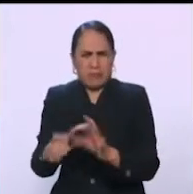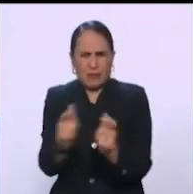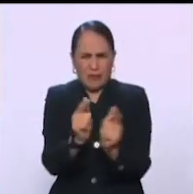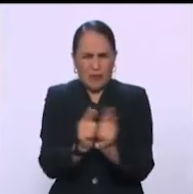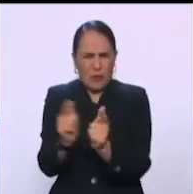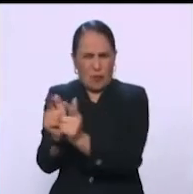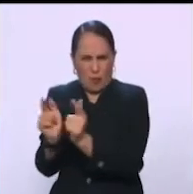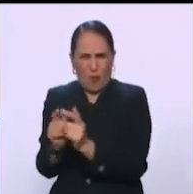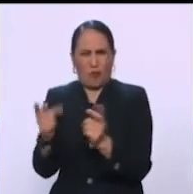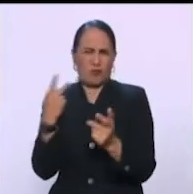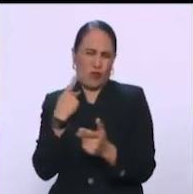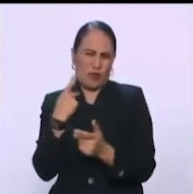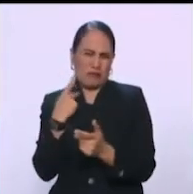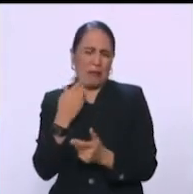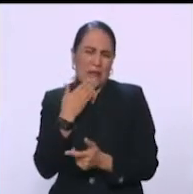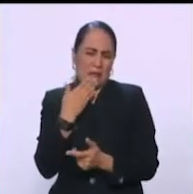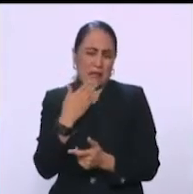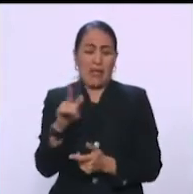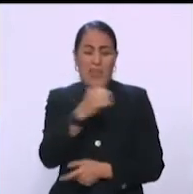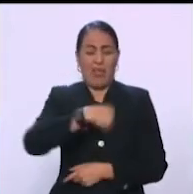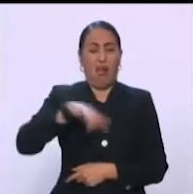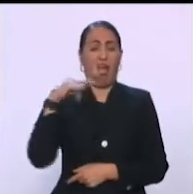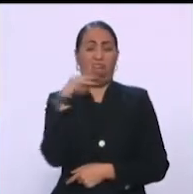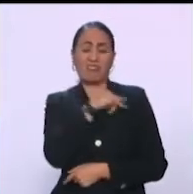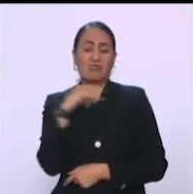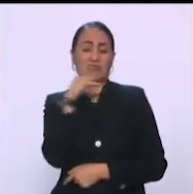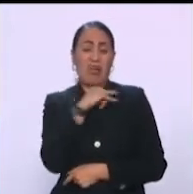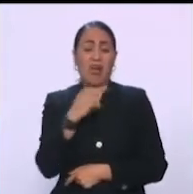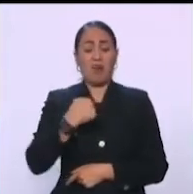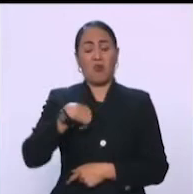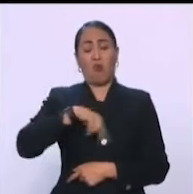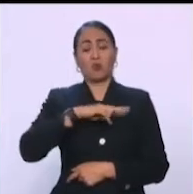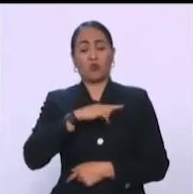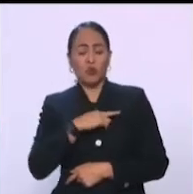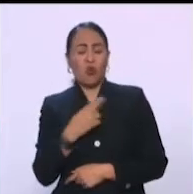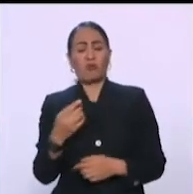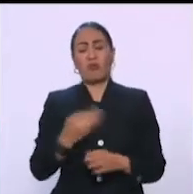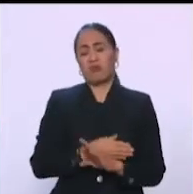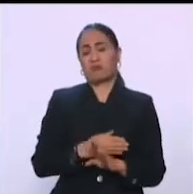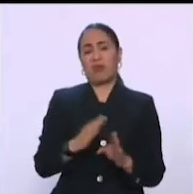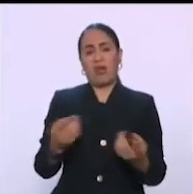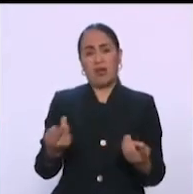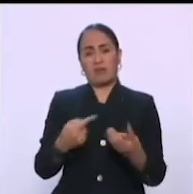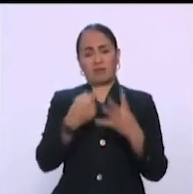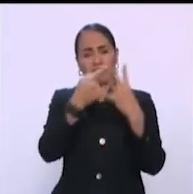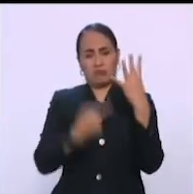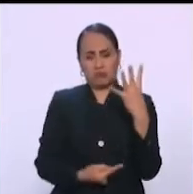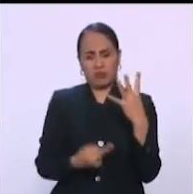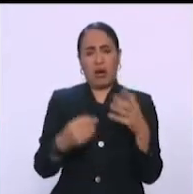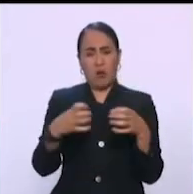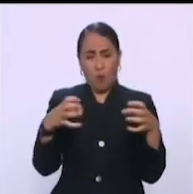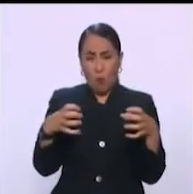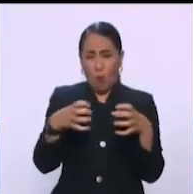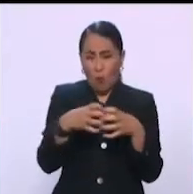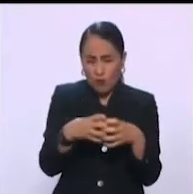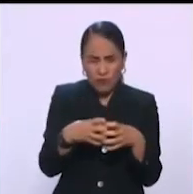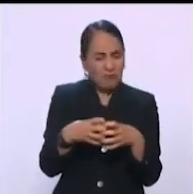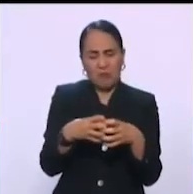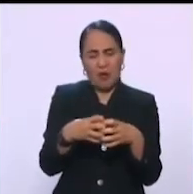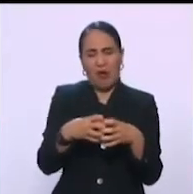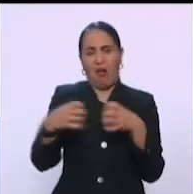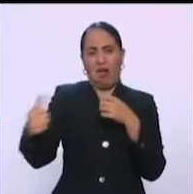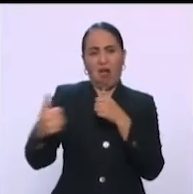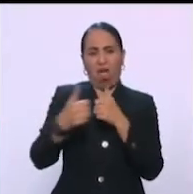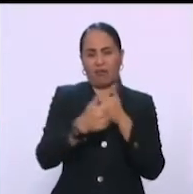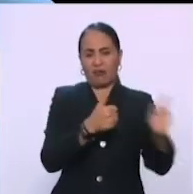dejan de lado sus hipocresías, de que siempre negaban que eran oposición, dejan mucho la hipocresía de cuando en Televisa